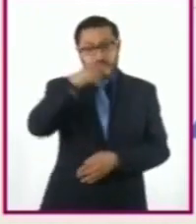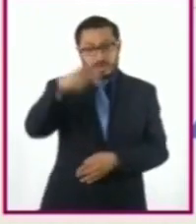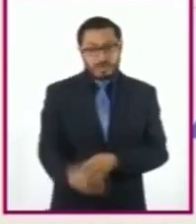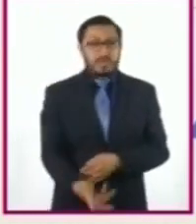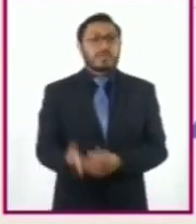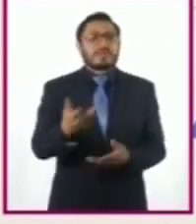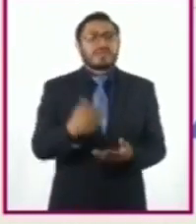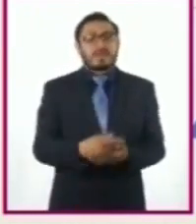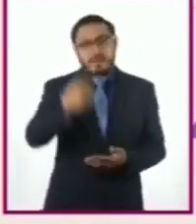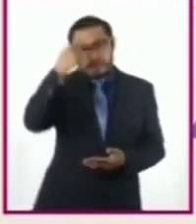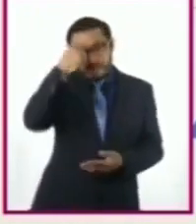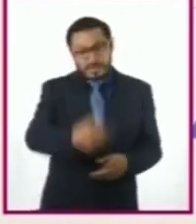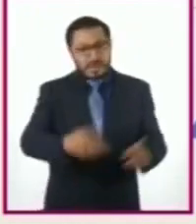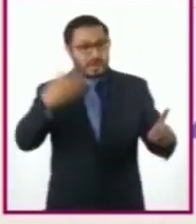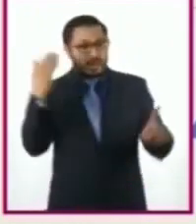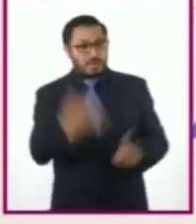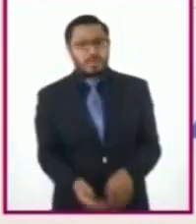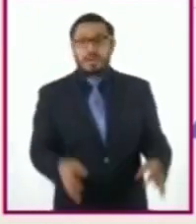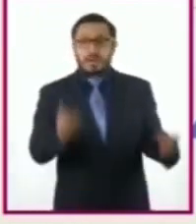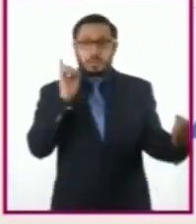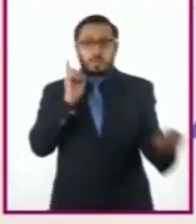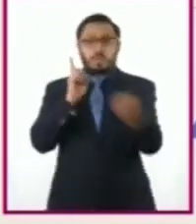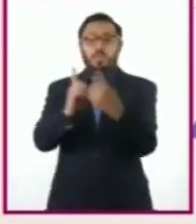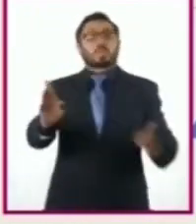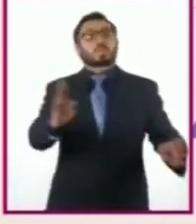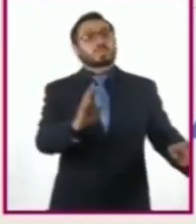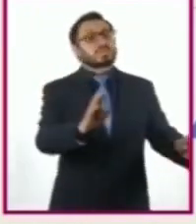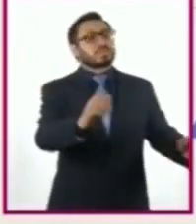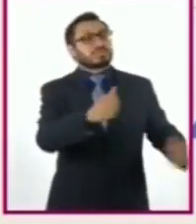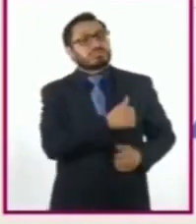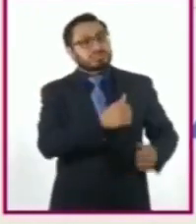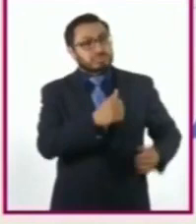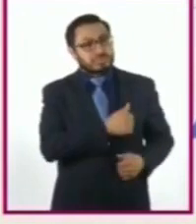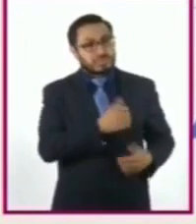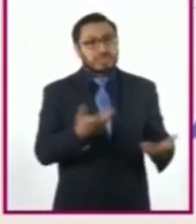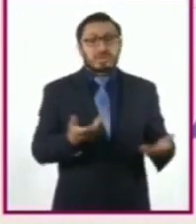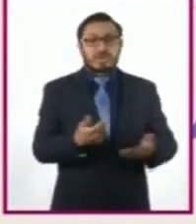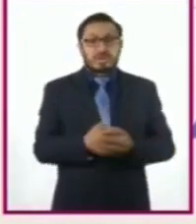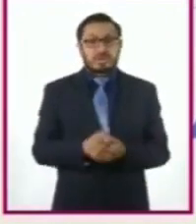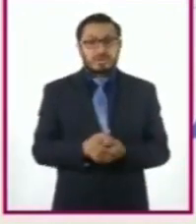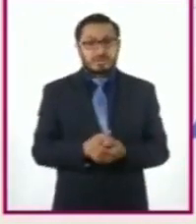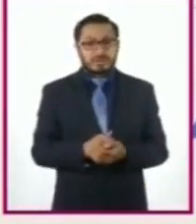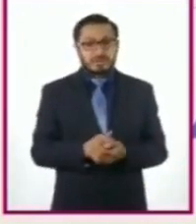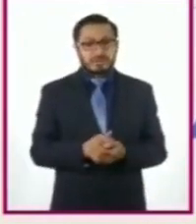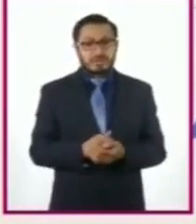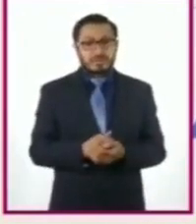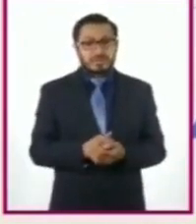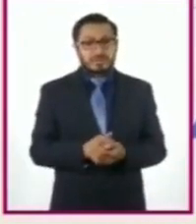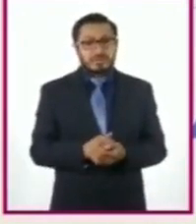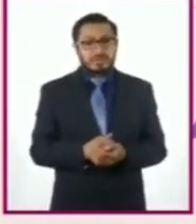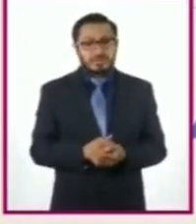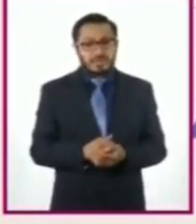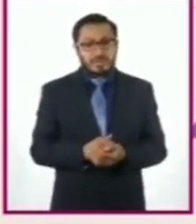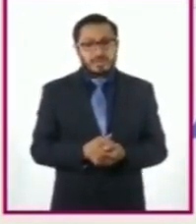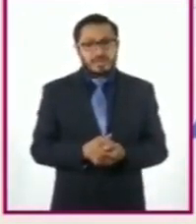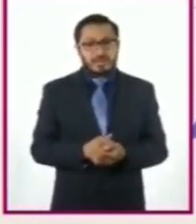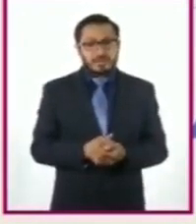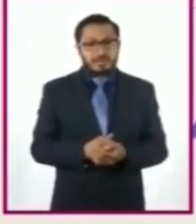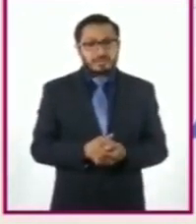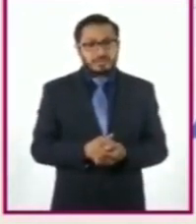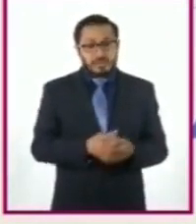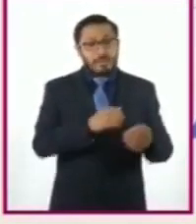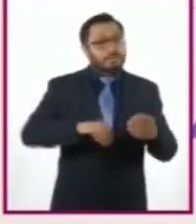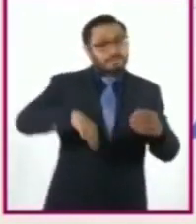personal y directa la autoridad a cuya figura quedaron sujetas todas las